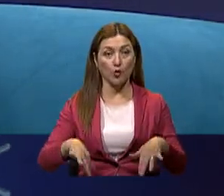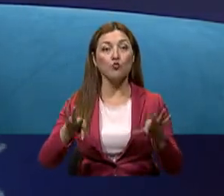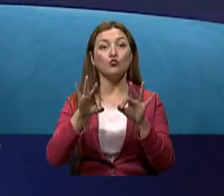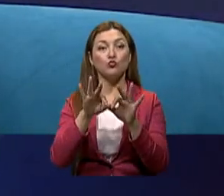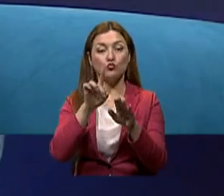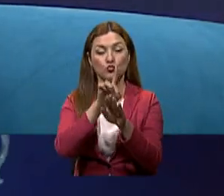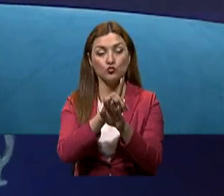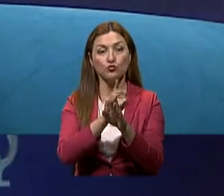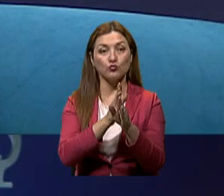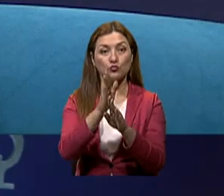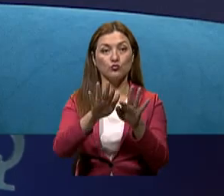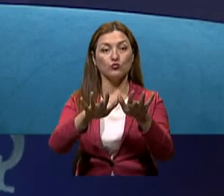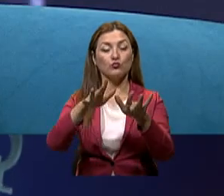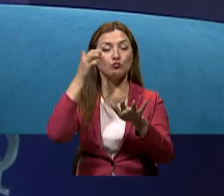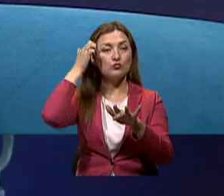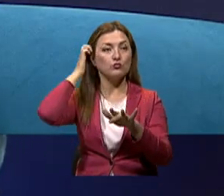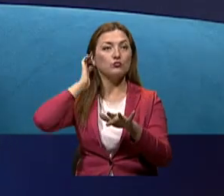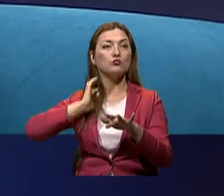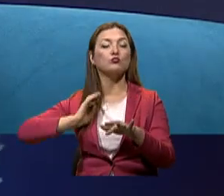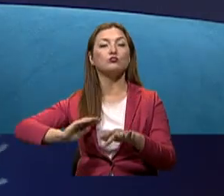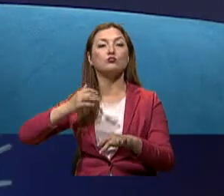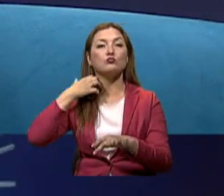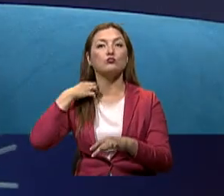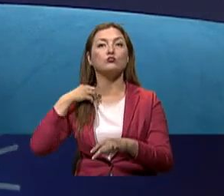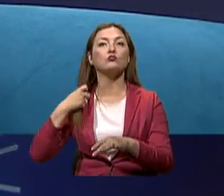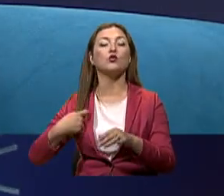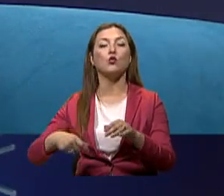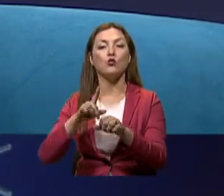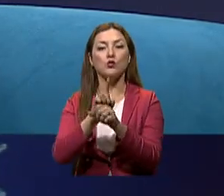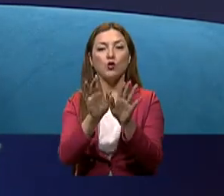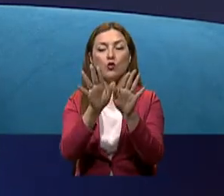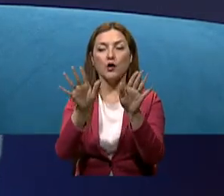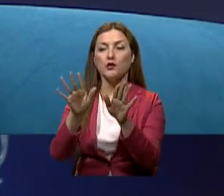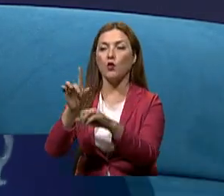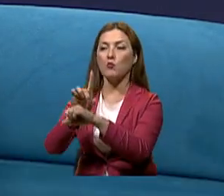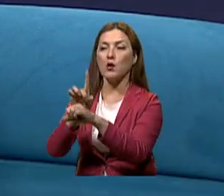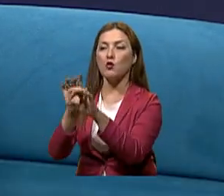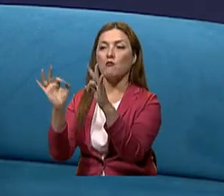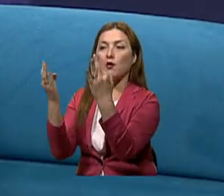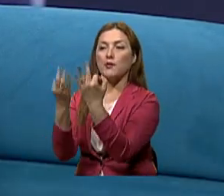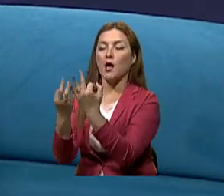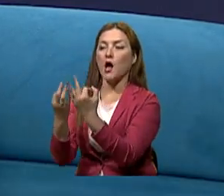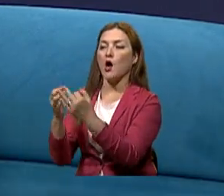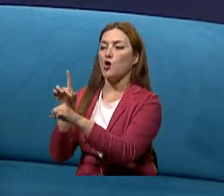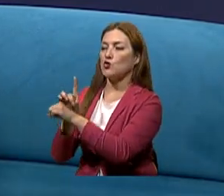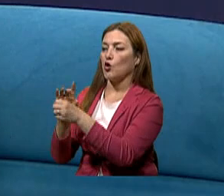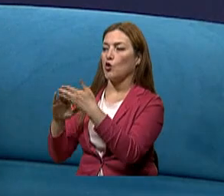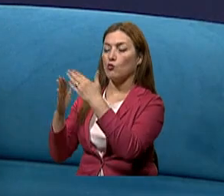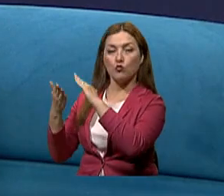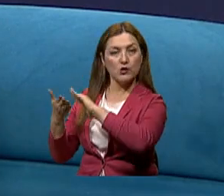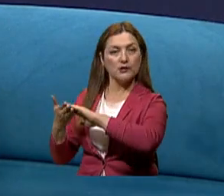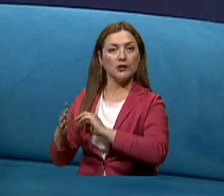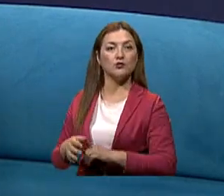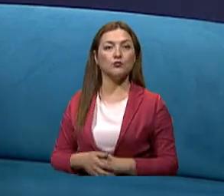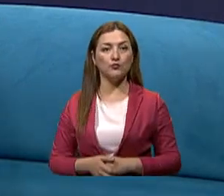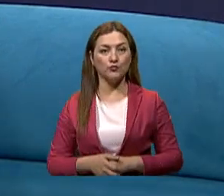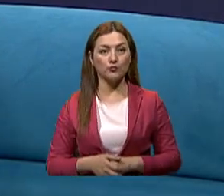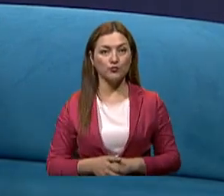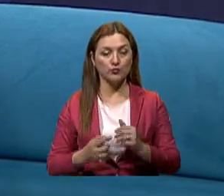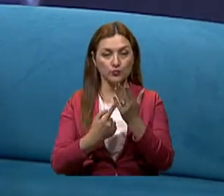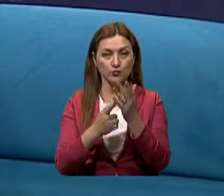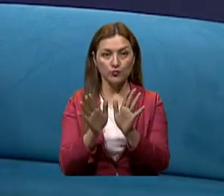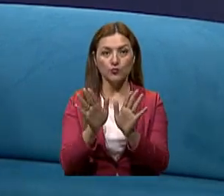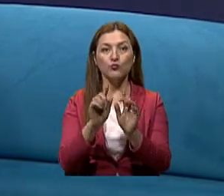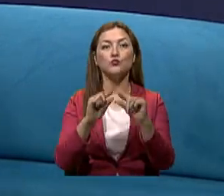médico general, un médico familiar, un médico comunitario. Ellos pueden hacer para el análisis global